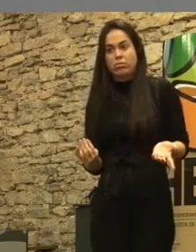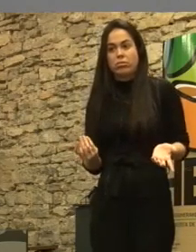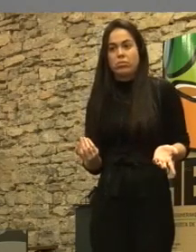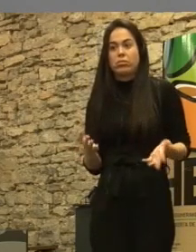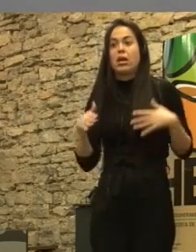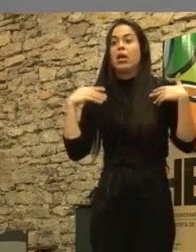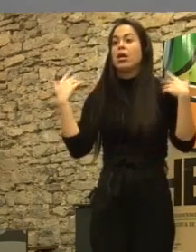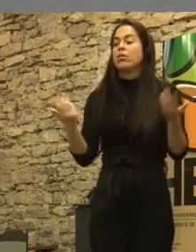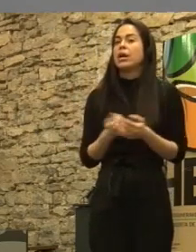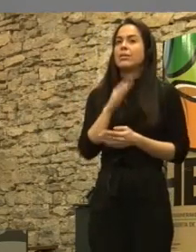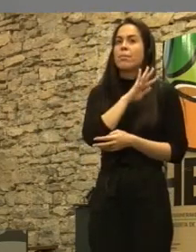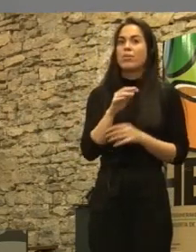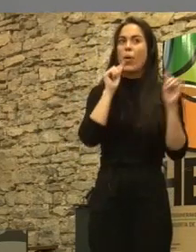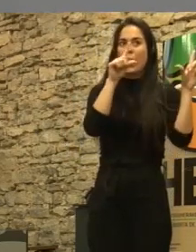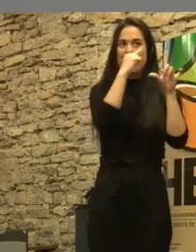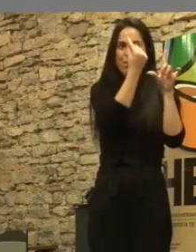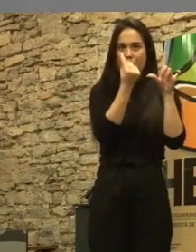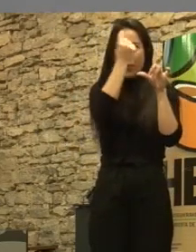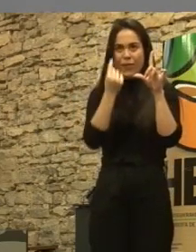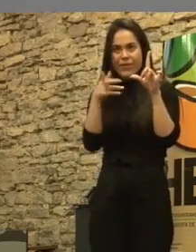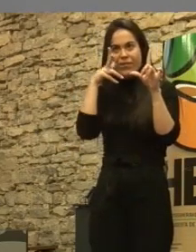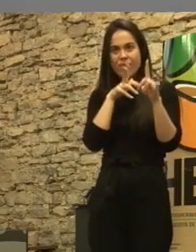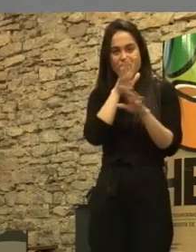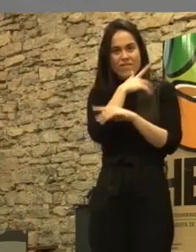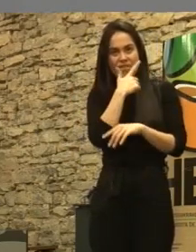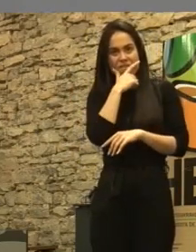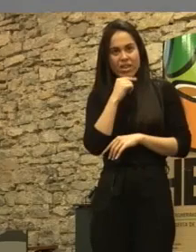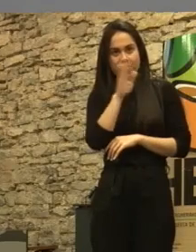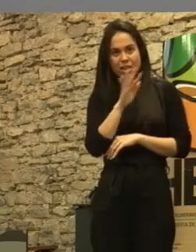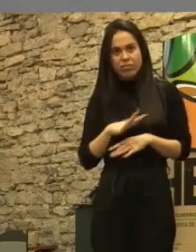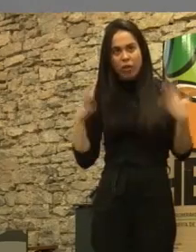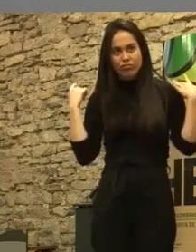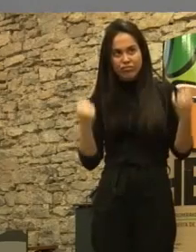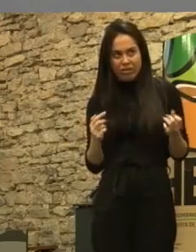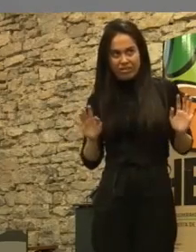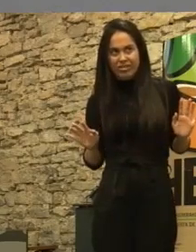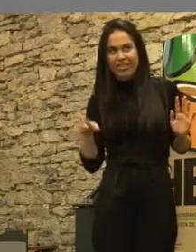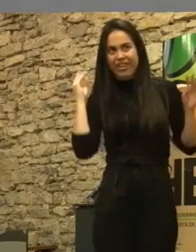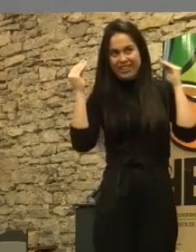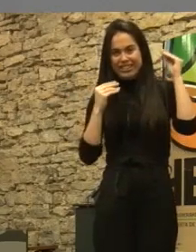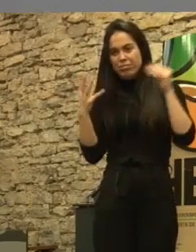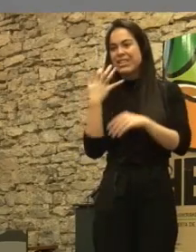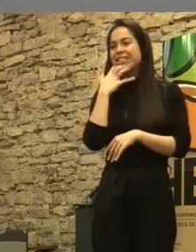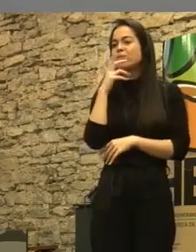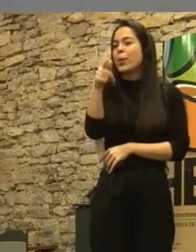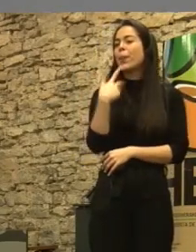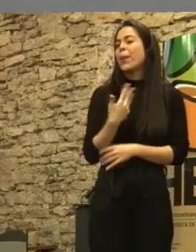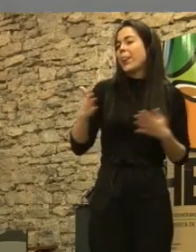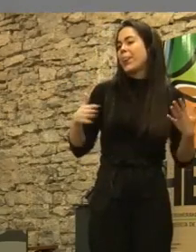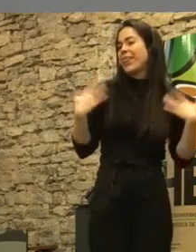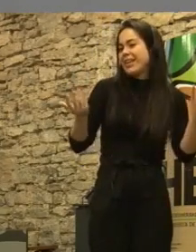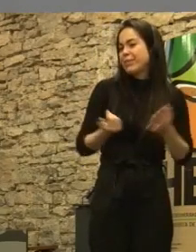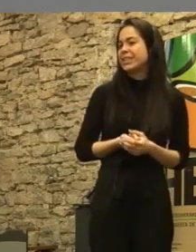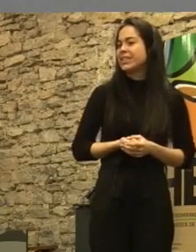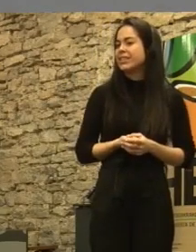esos pictogramas lo pone como súper fácil, pero es una acción micropolítica súper fuerte. De verdad, pensadlo por un momento. Si tú de repente... te puede pasar eso.